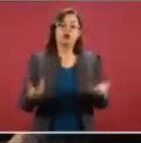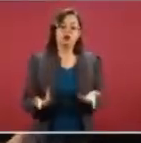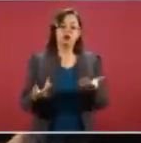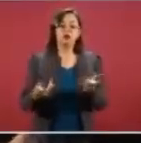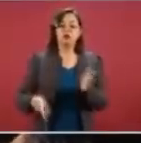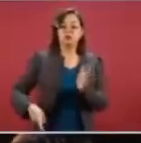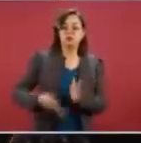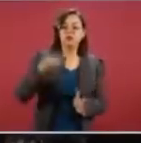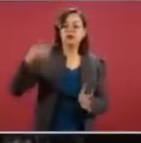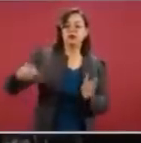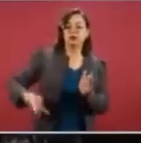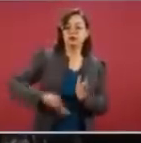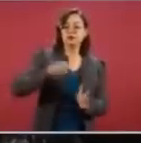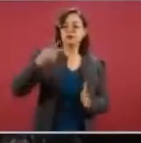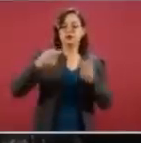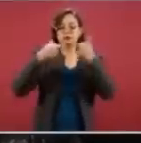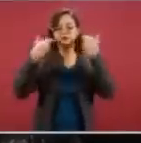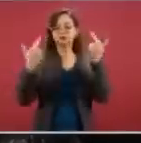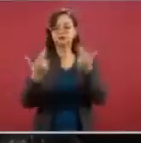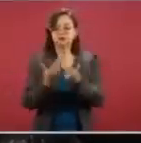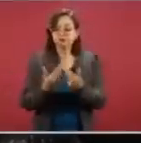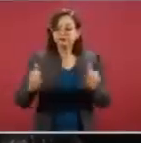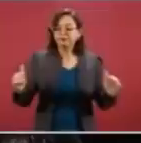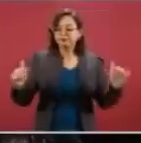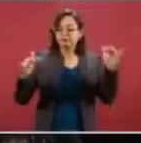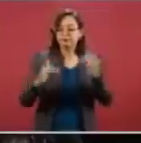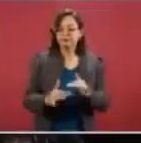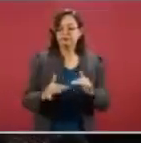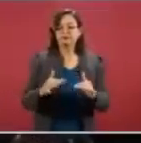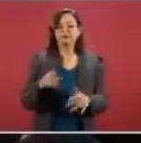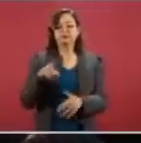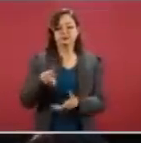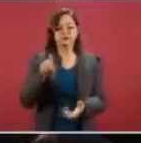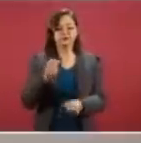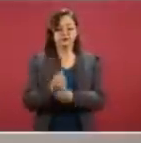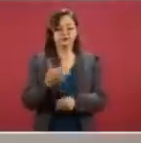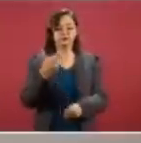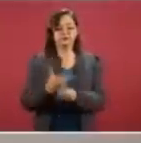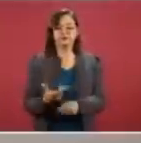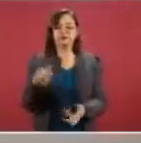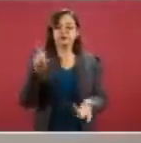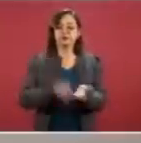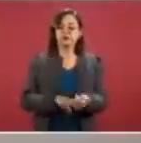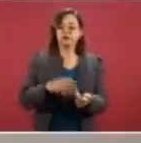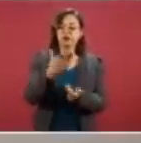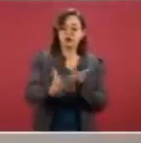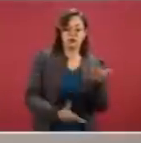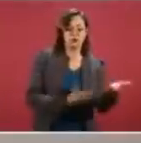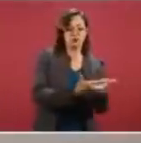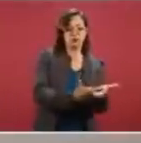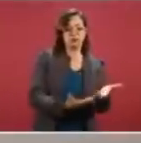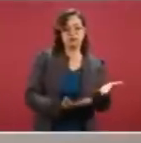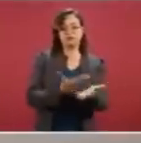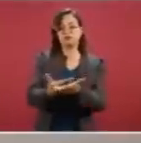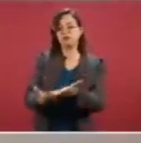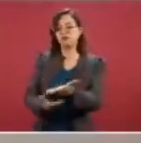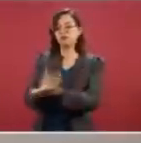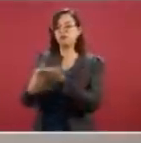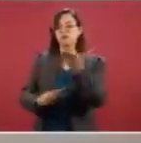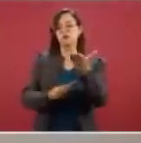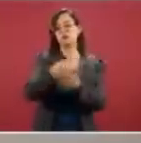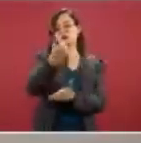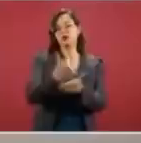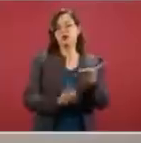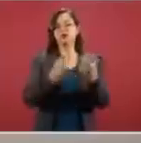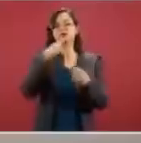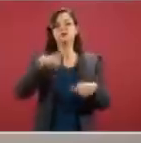sea necesario. Los secretarios van a presentar dentro de esa mecánica sus diferentes proyectos. Vamos